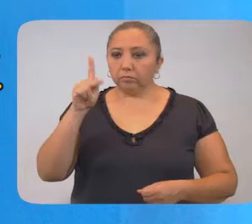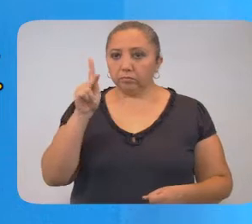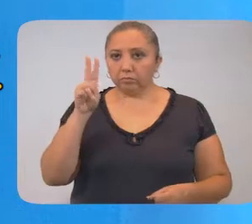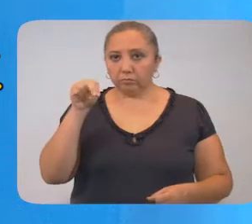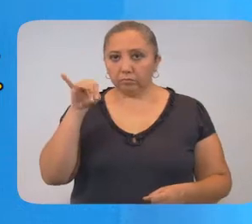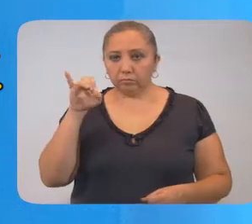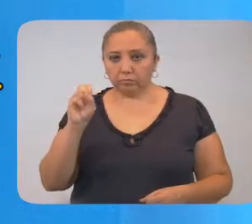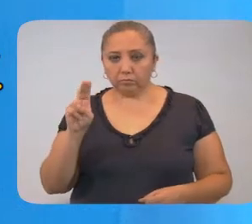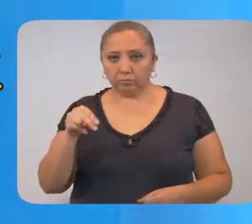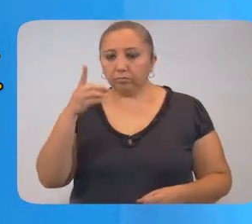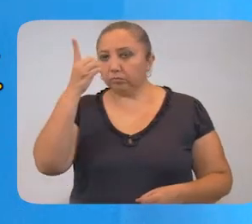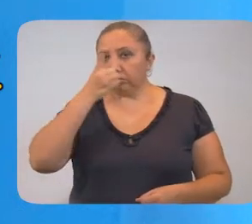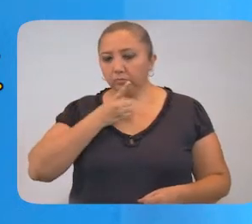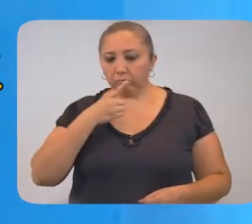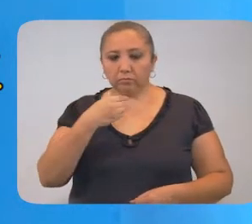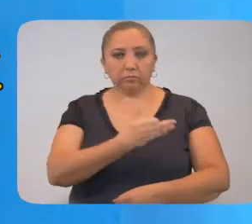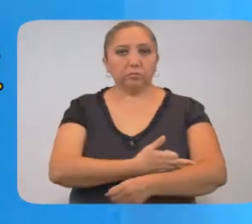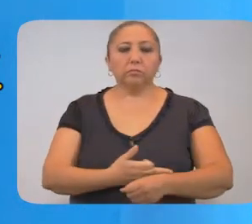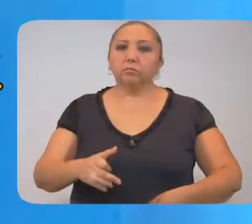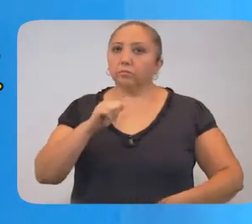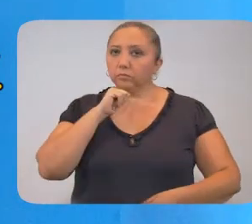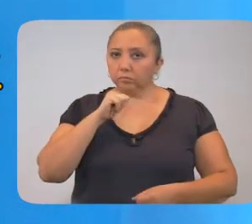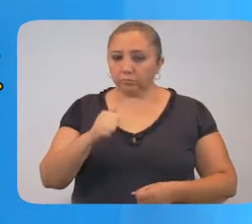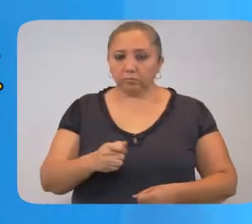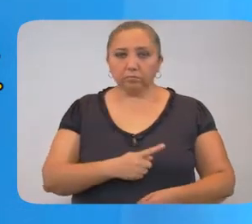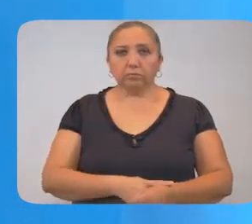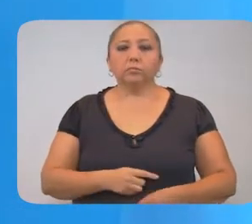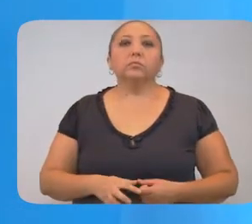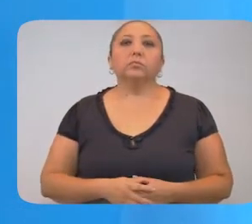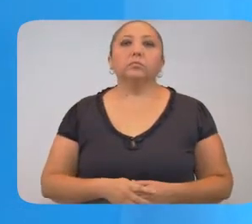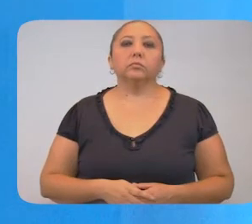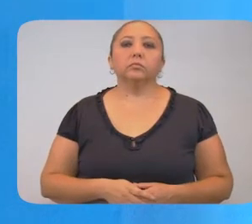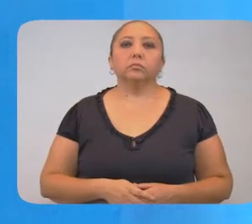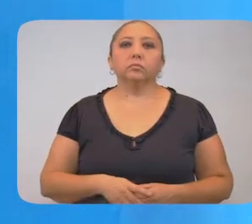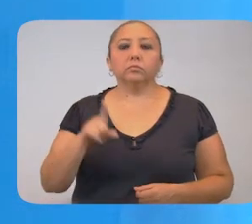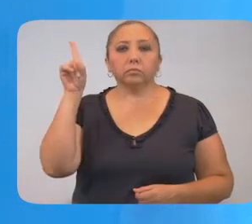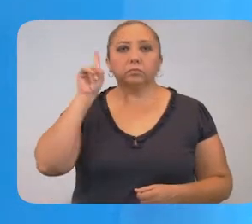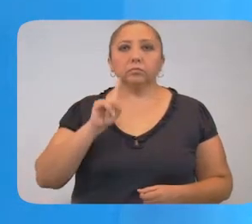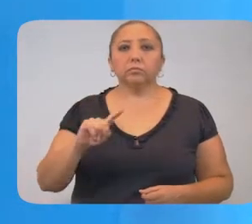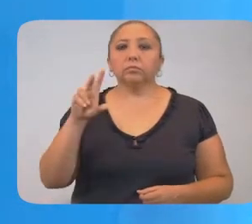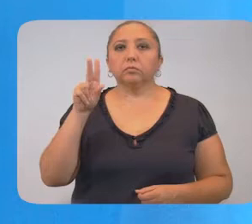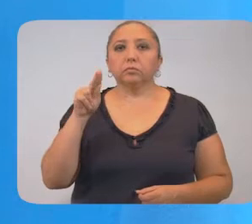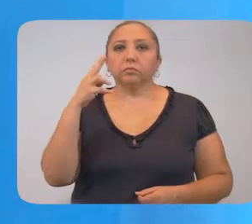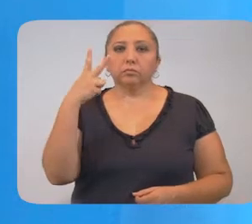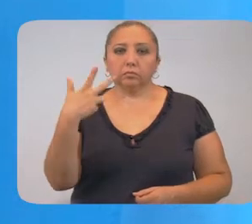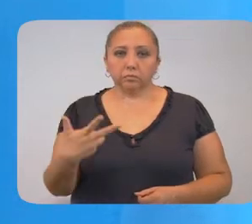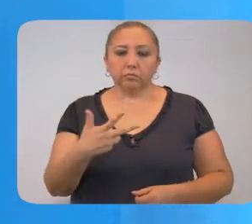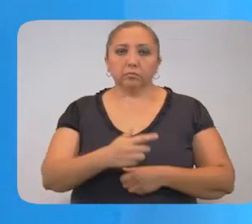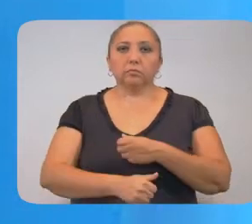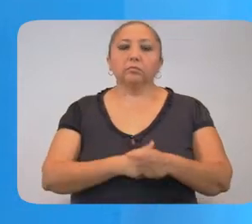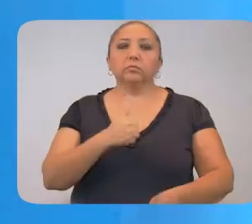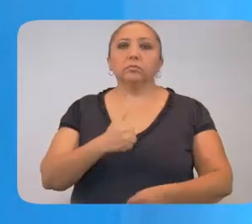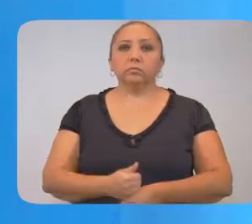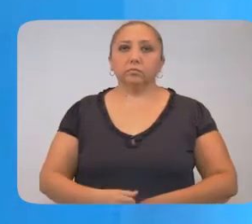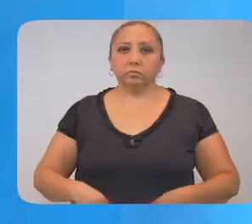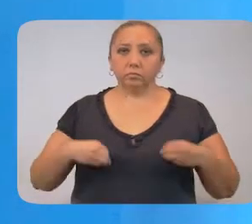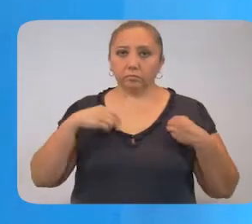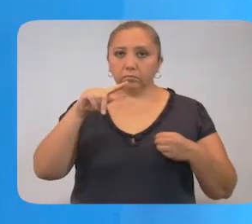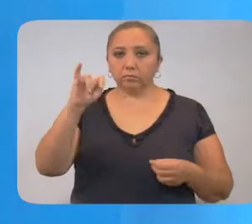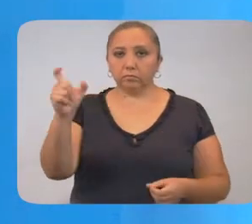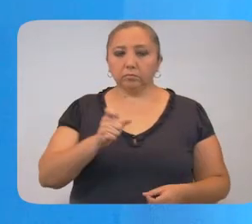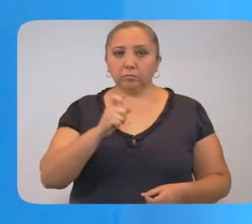diabetes. Sus contactos se reportan asintomáticos. Mujer de 88 años, originaria y residente de